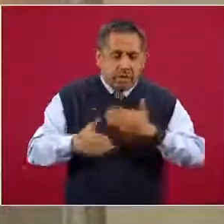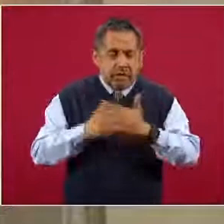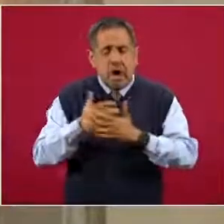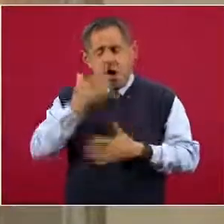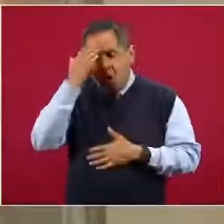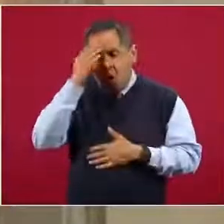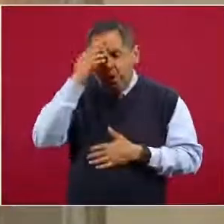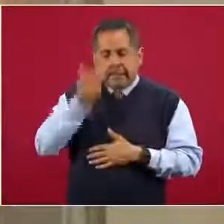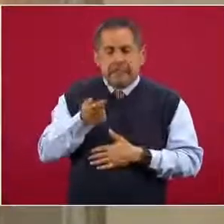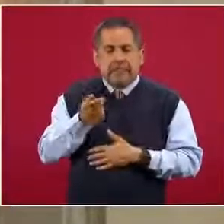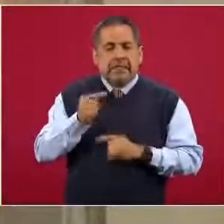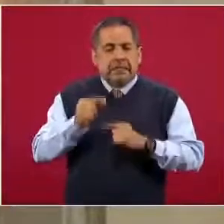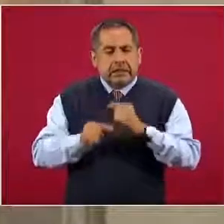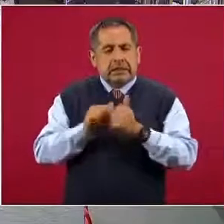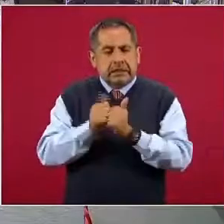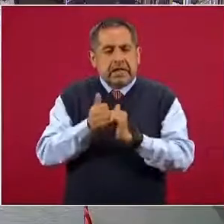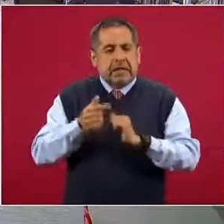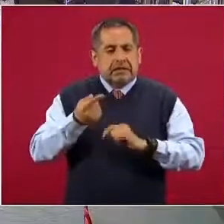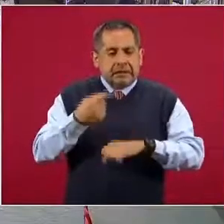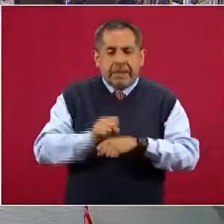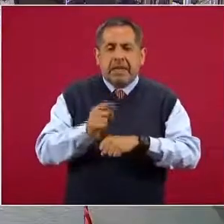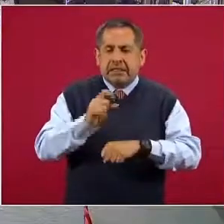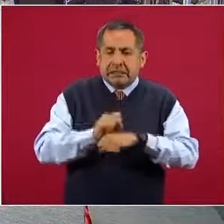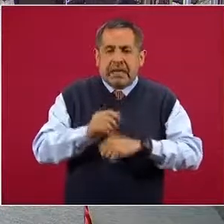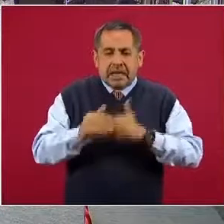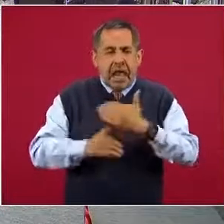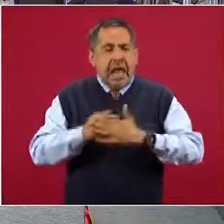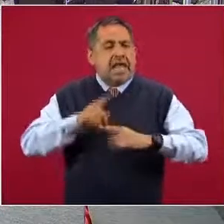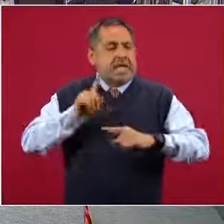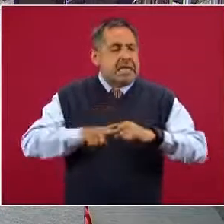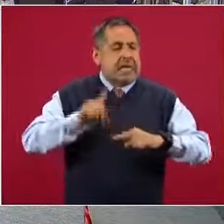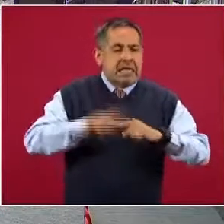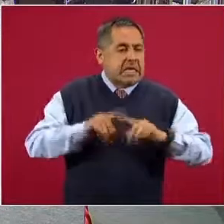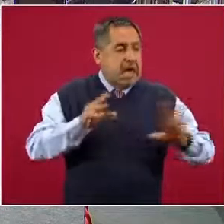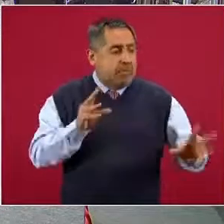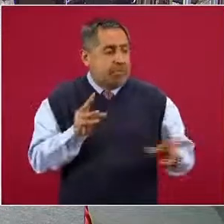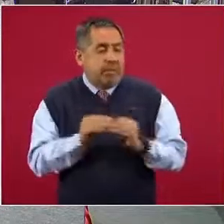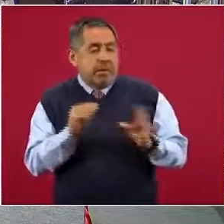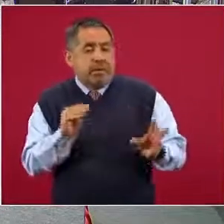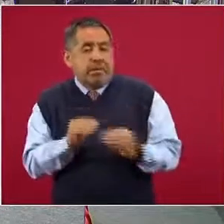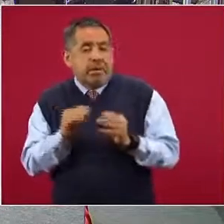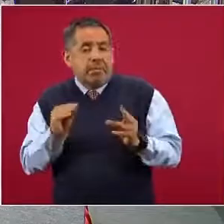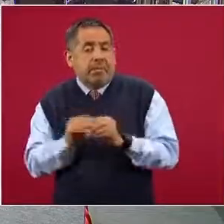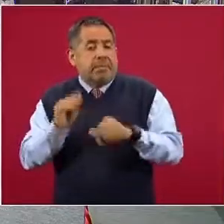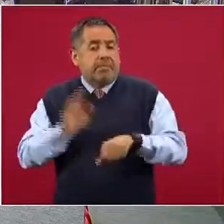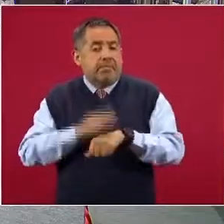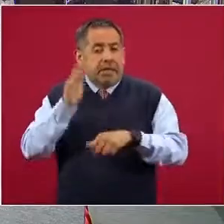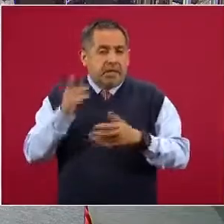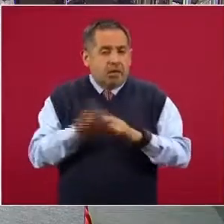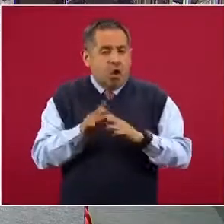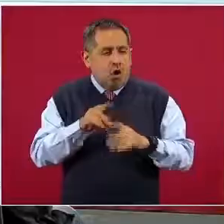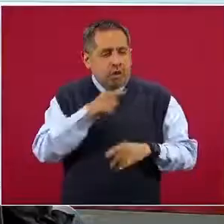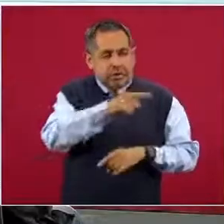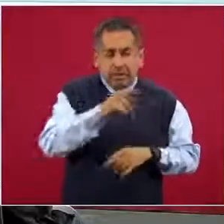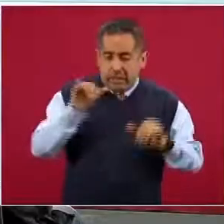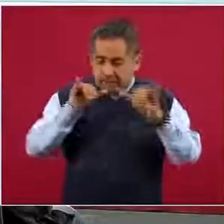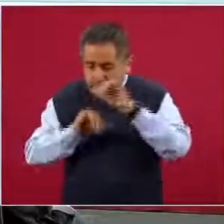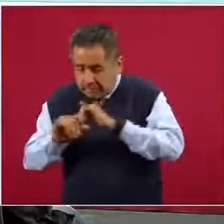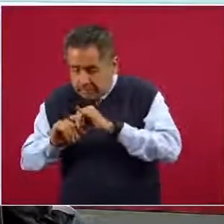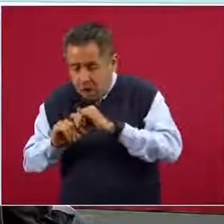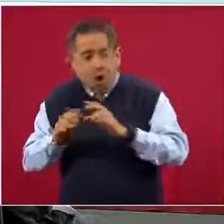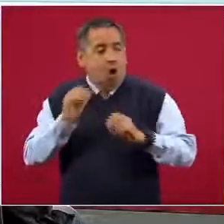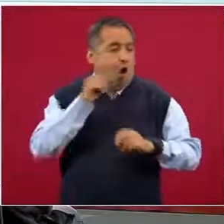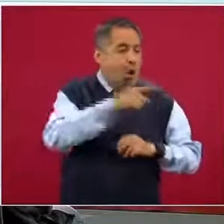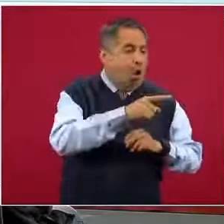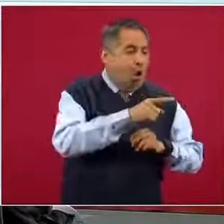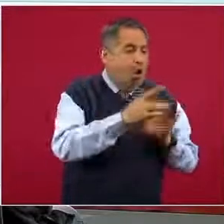conocer día con día, semana con semana, quiénes se van sumando a la estadística vía la dictaminación o vía